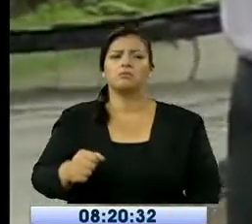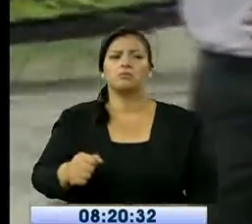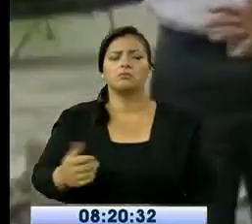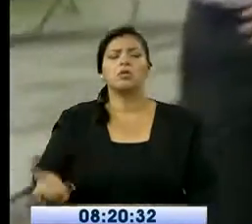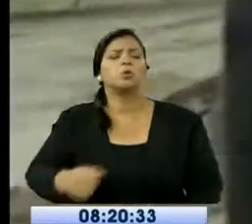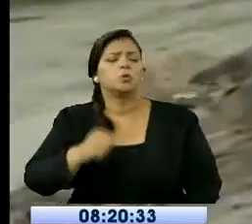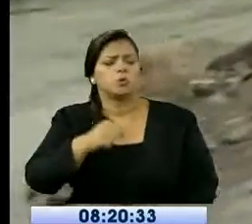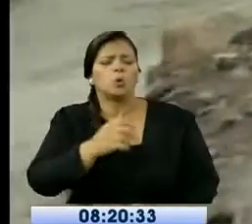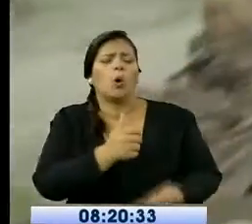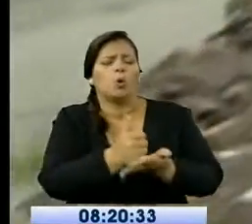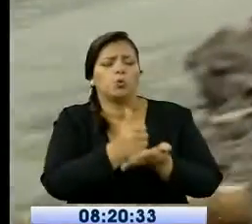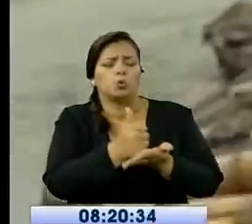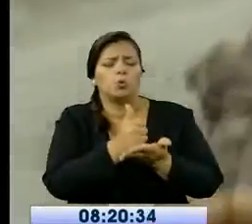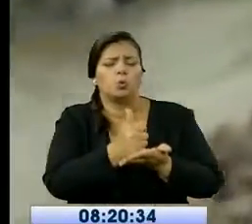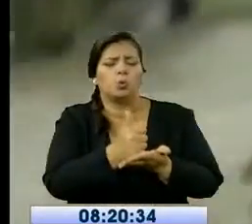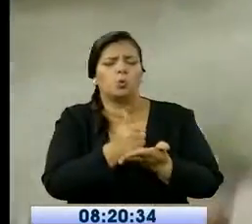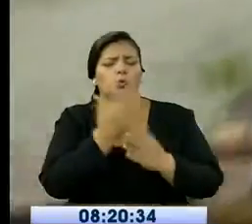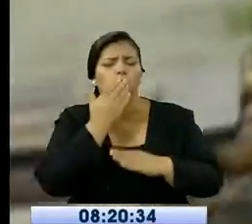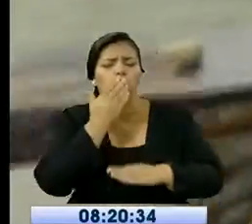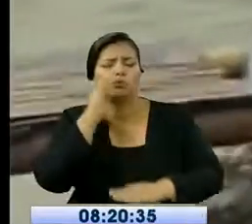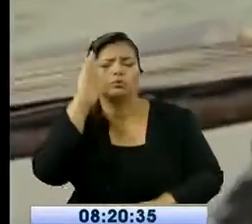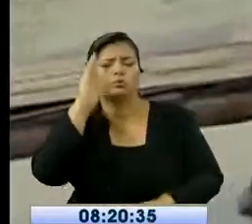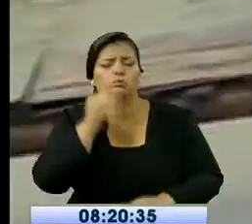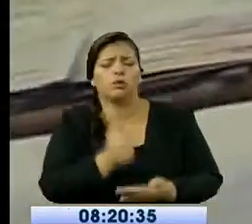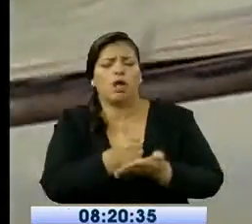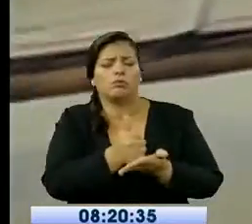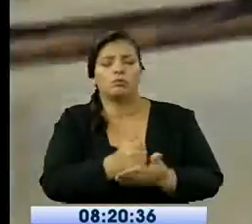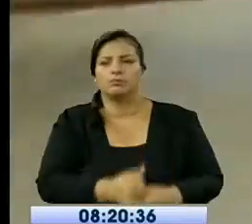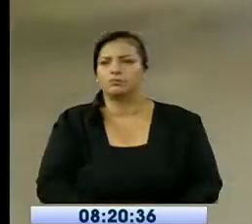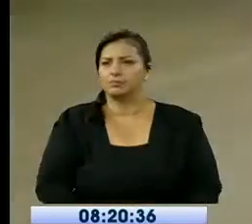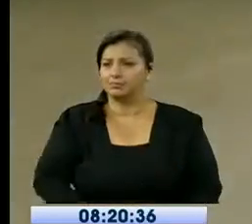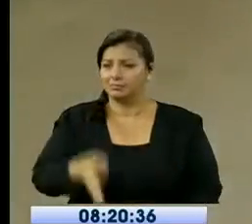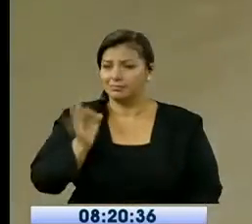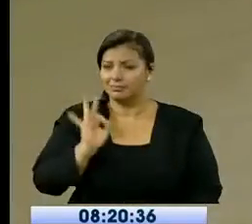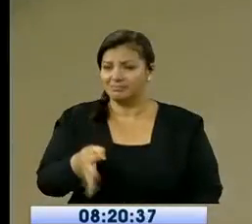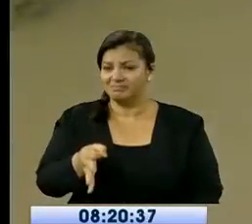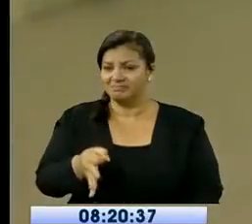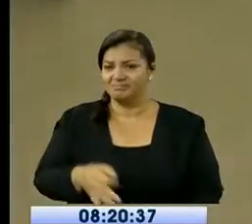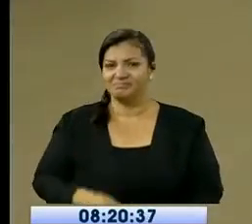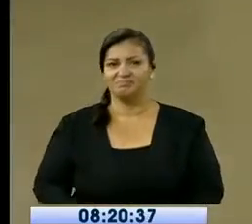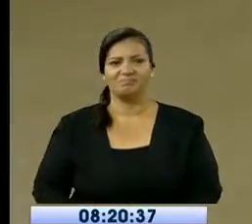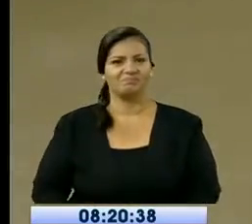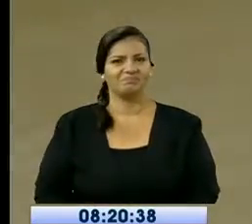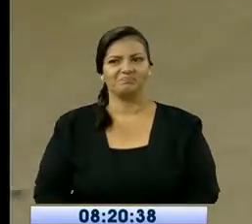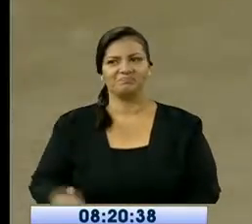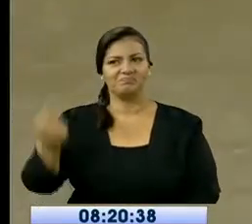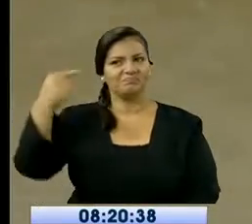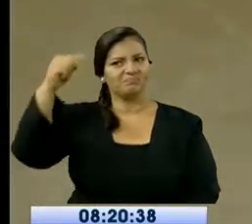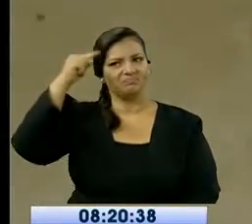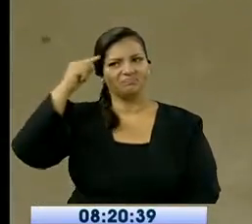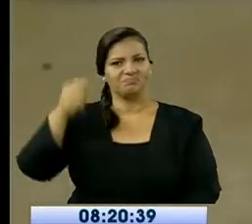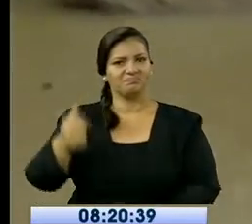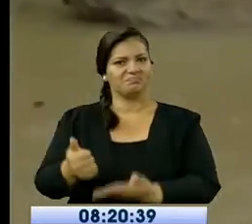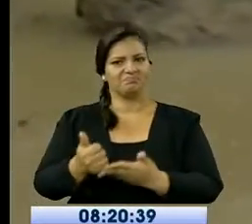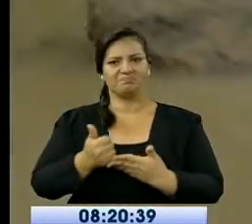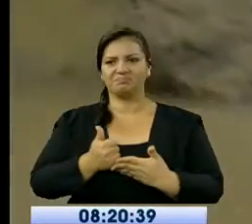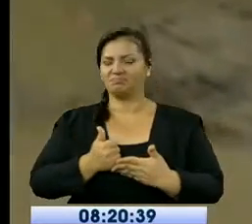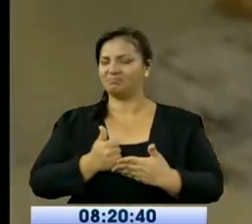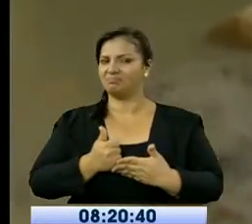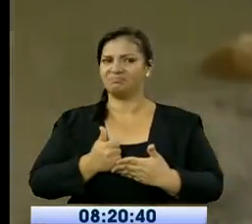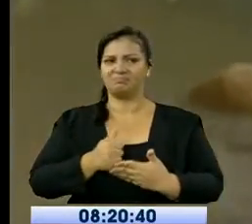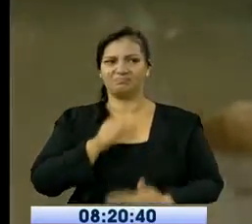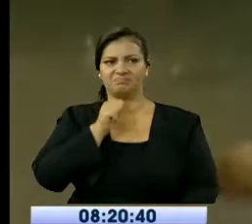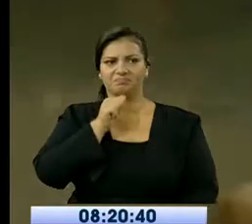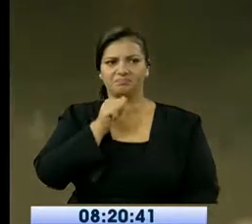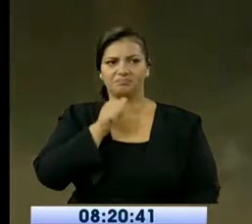moro. Nunca cumplen las ayudas que nosotros necesitamos de parte del gobierno. Esta agua viene desde la parte de arriba, desde la